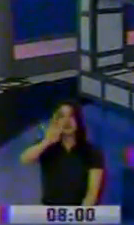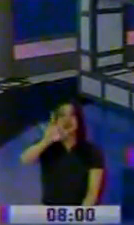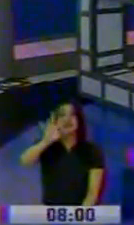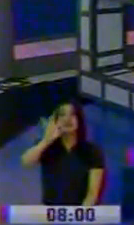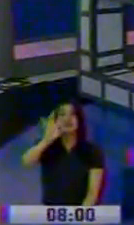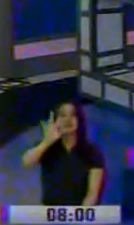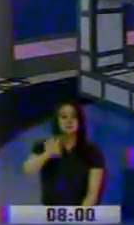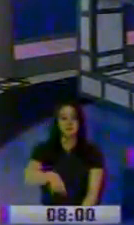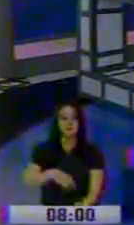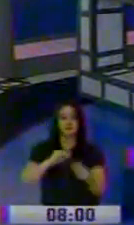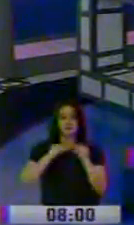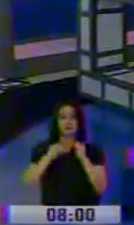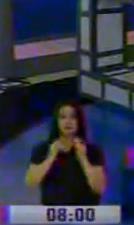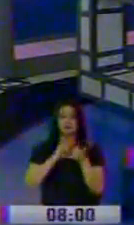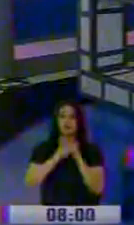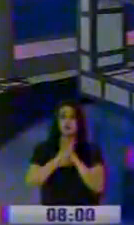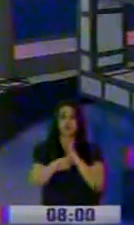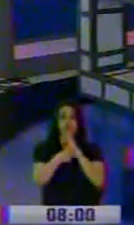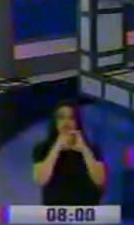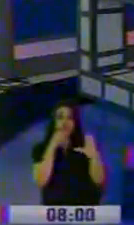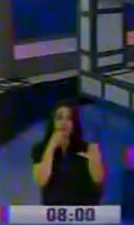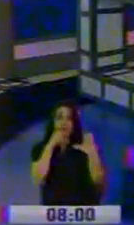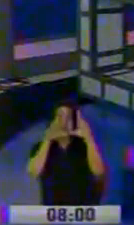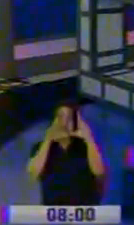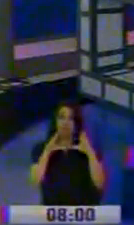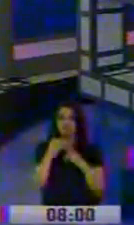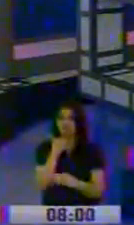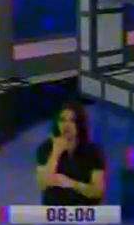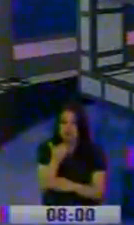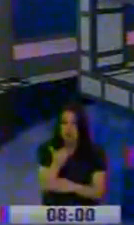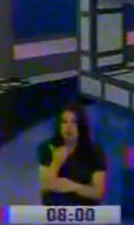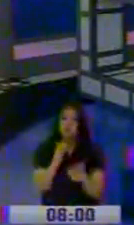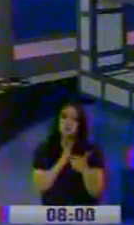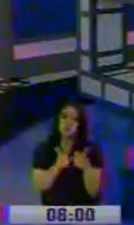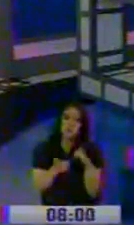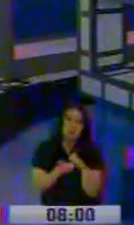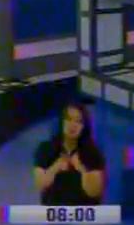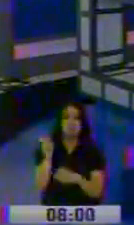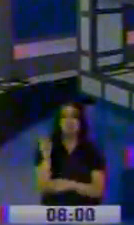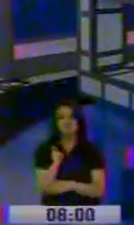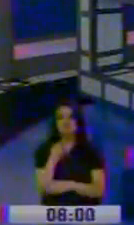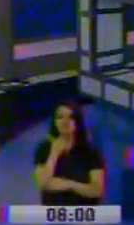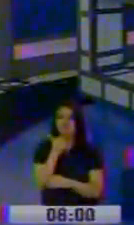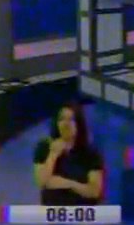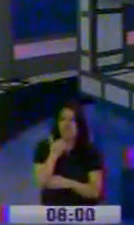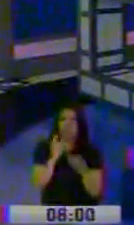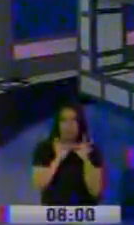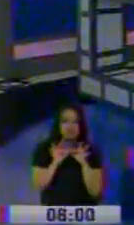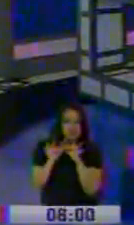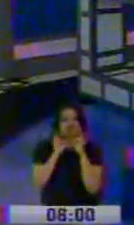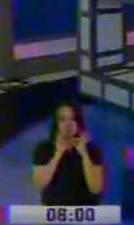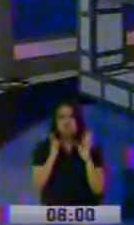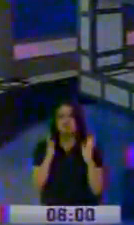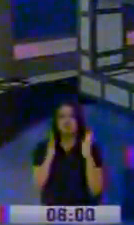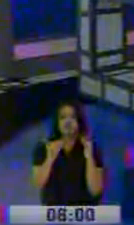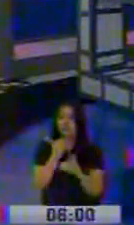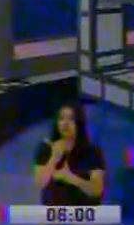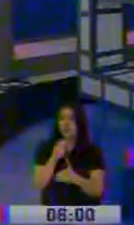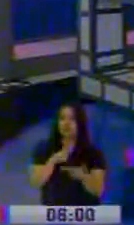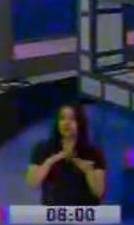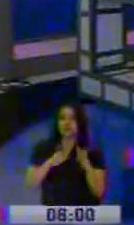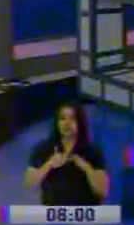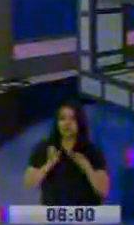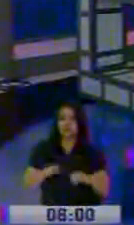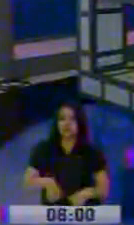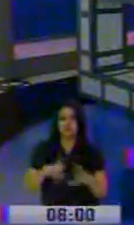098-518-4393, nuestro número de WhatsApp para que usted nos envíe las fotografías de lo que necesita reparación, atención ahí en su comunidad. Y